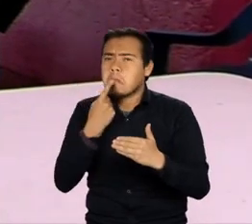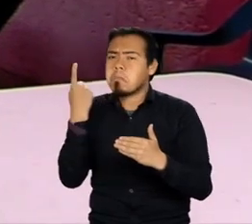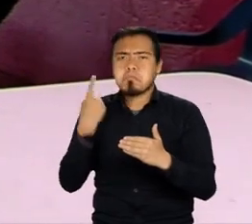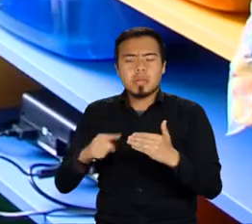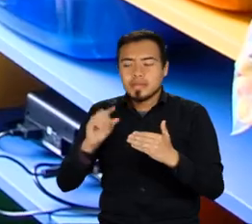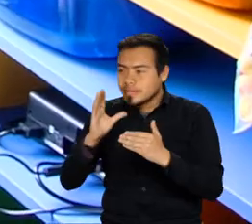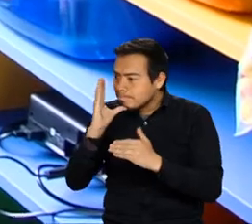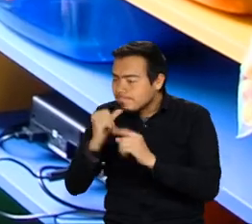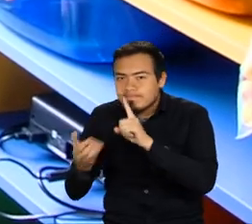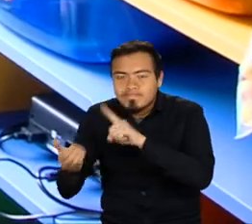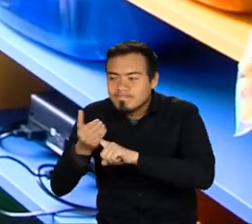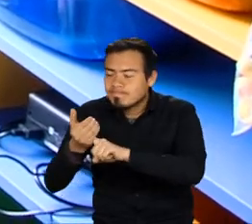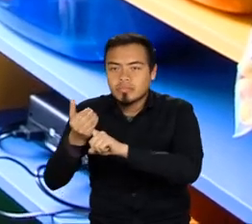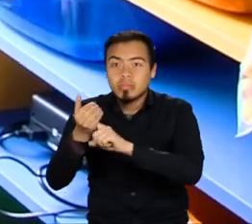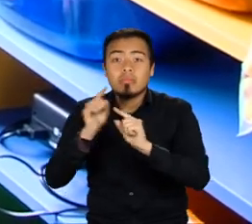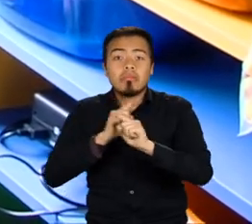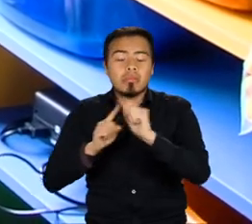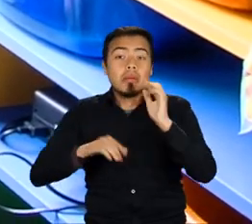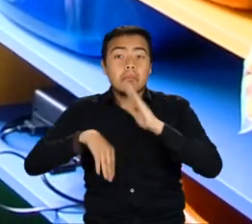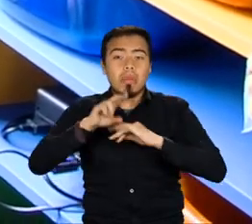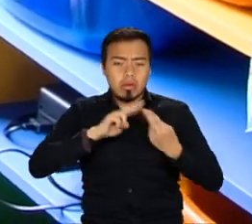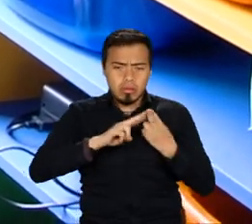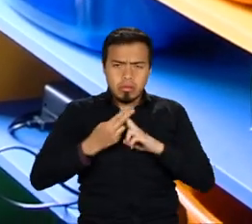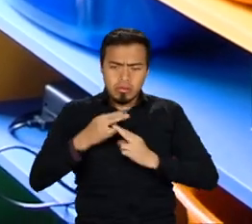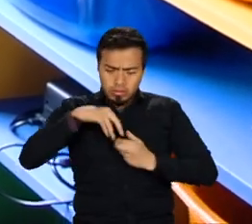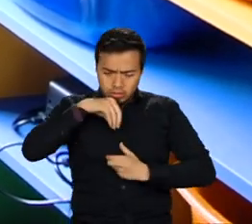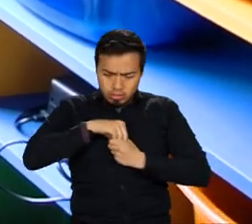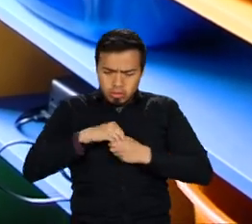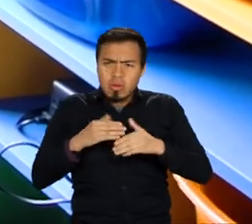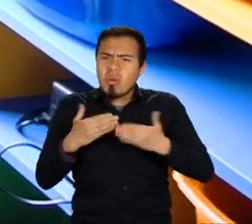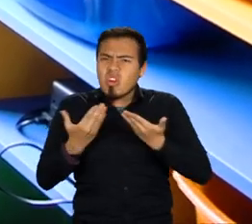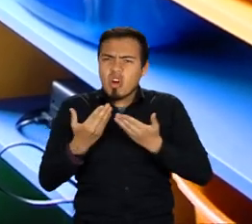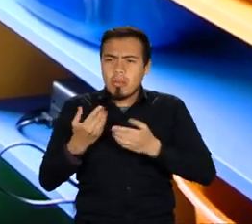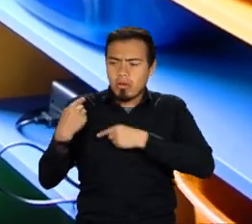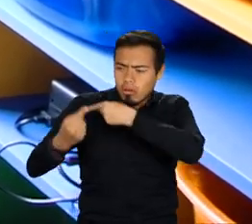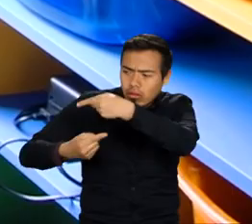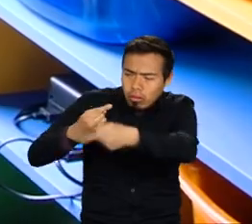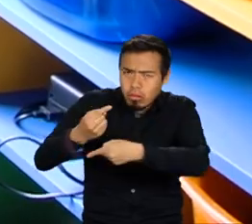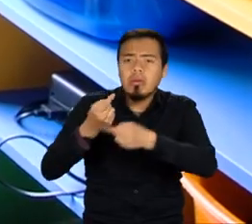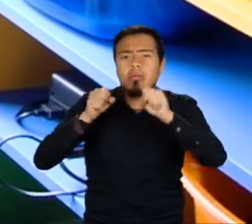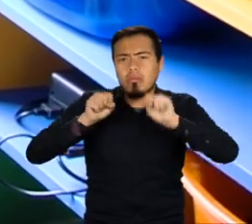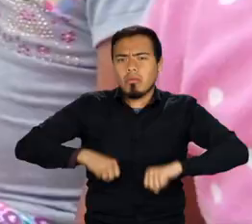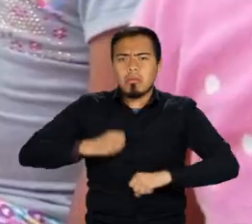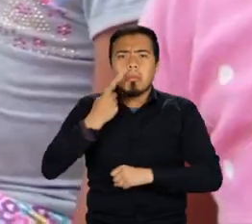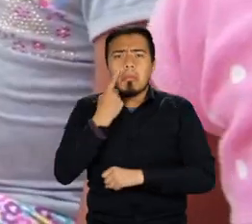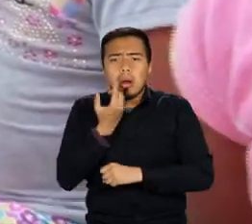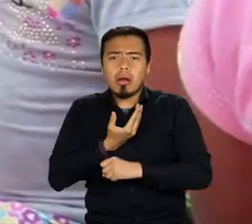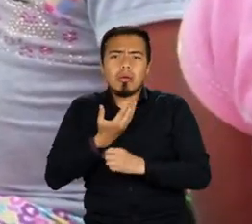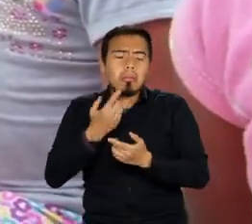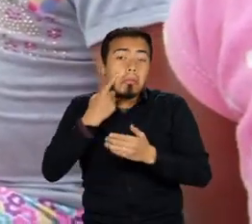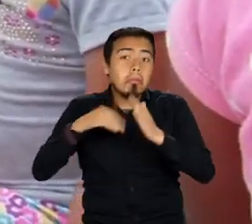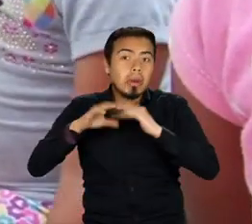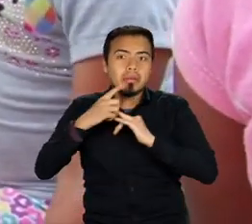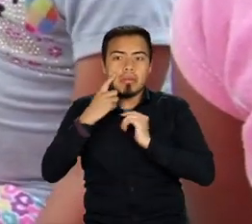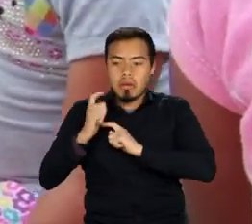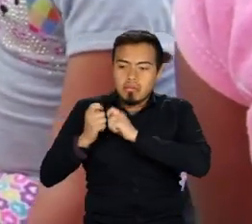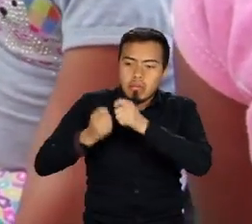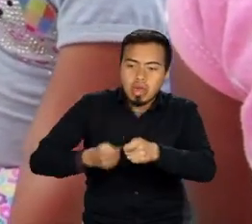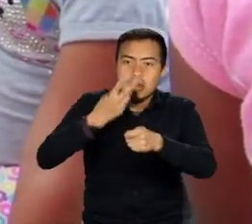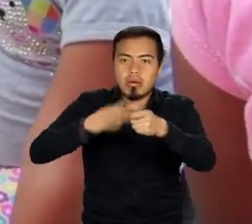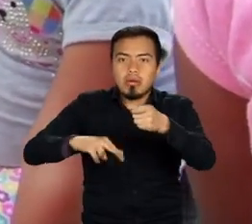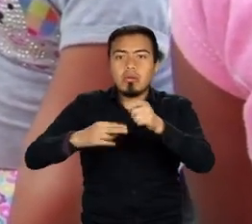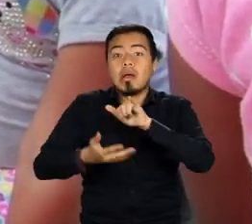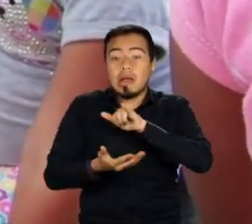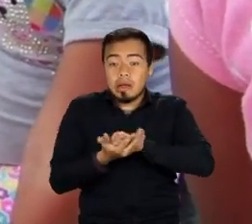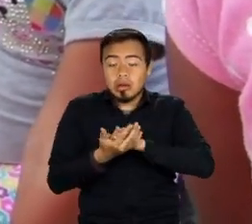algunos cánceres están asociados con cambios en ciertos genes transmitidos del padre al hijo. En algunos niños, los crecimientos